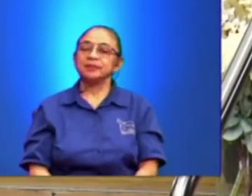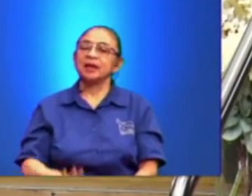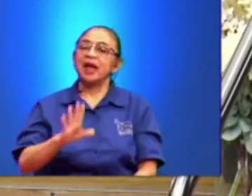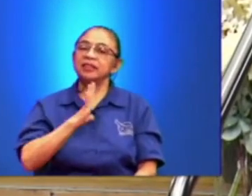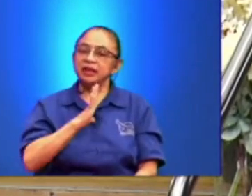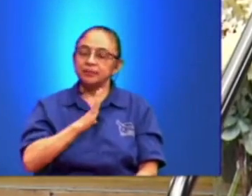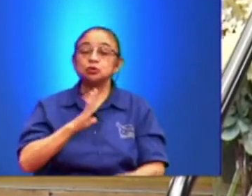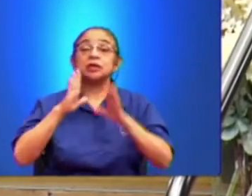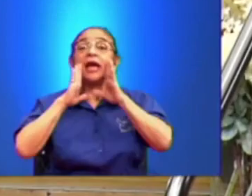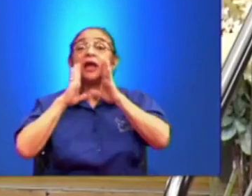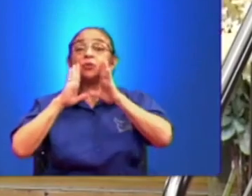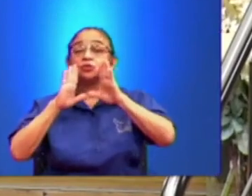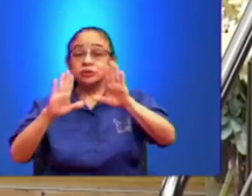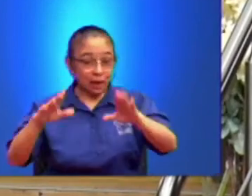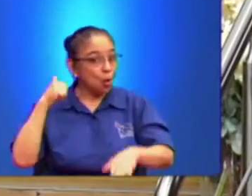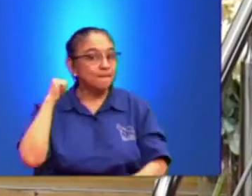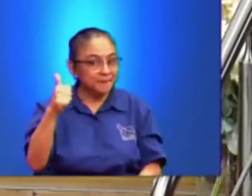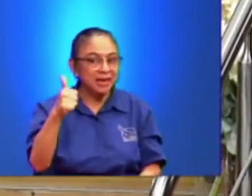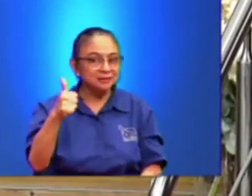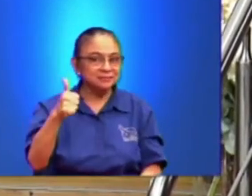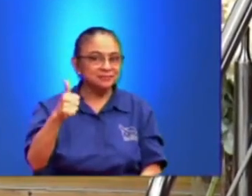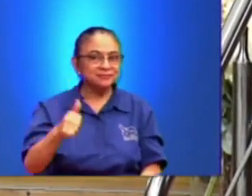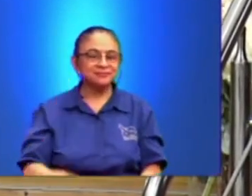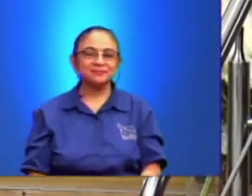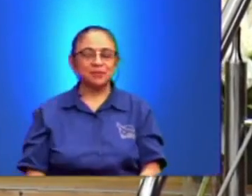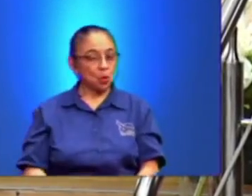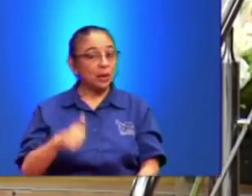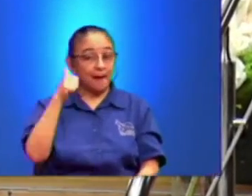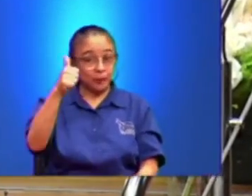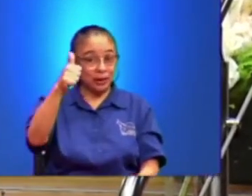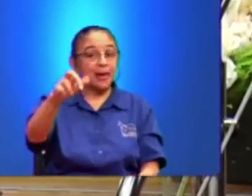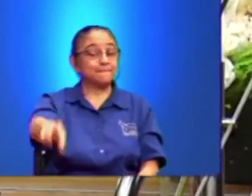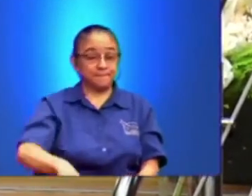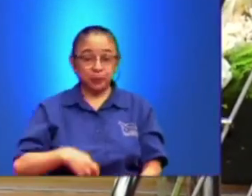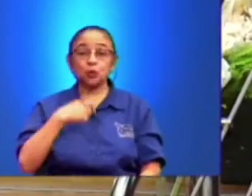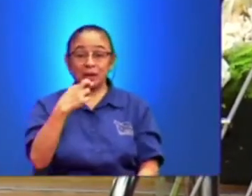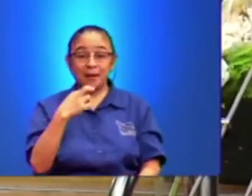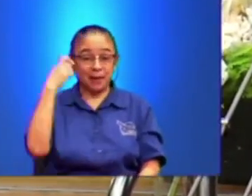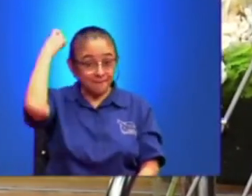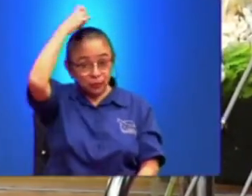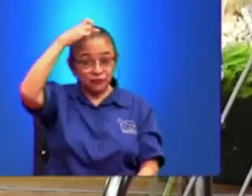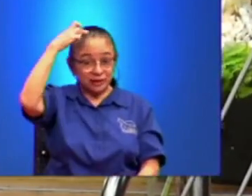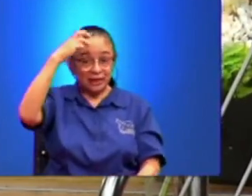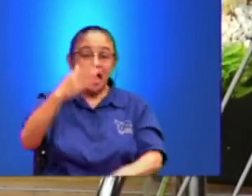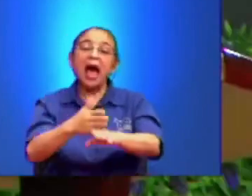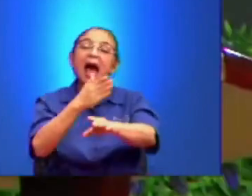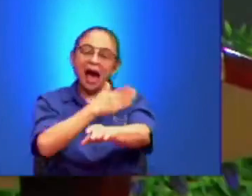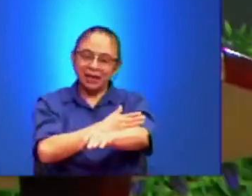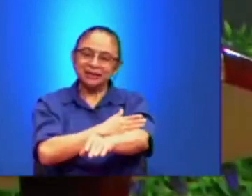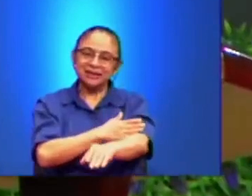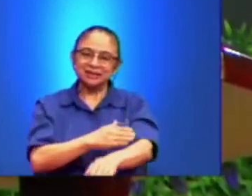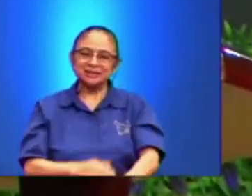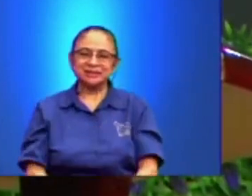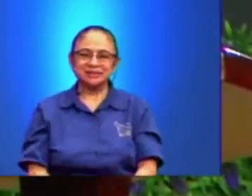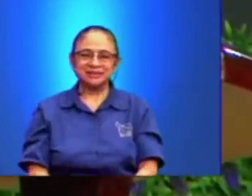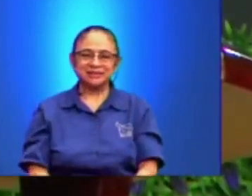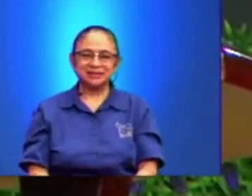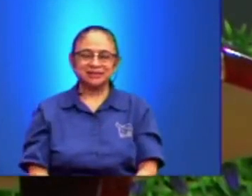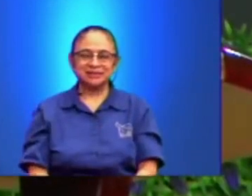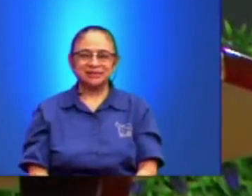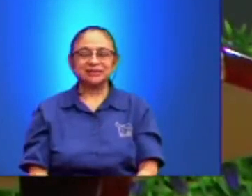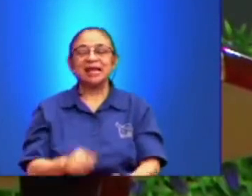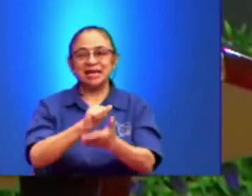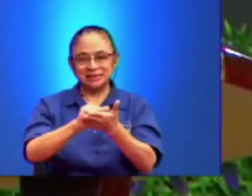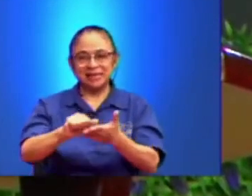que hacer un buen anuncio tenemos que hacer una buena proclama antes de ministrar la santa cena y a ver si te